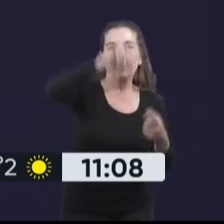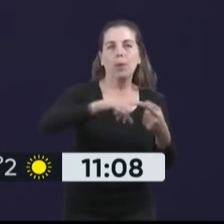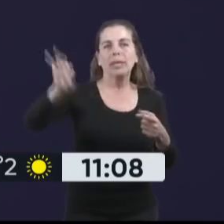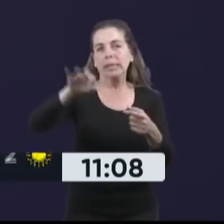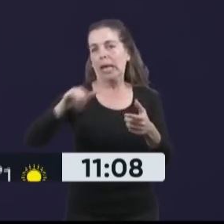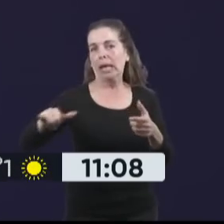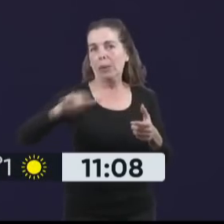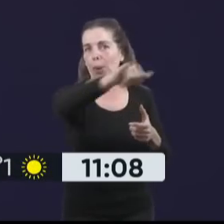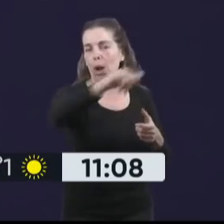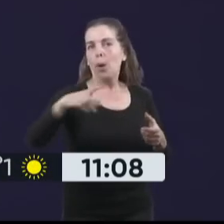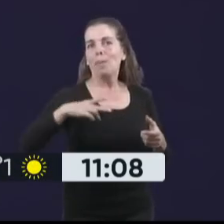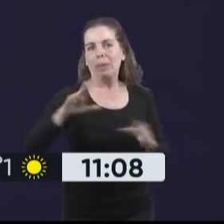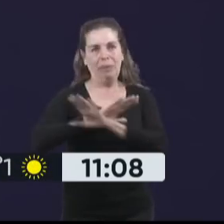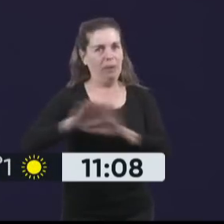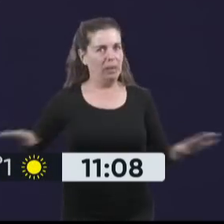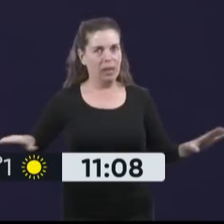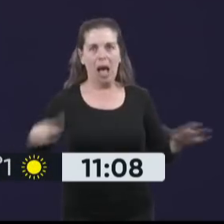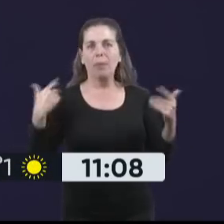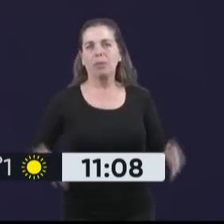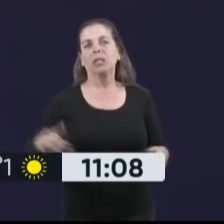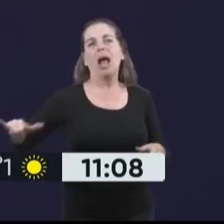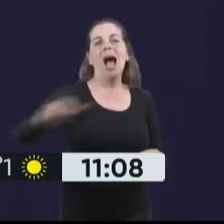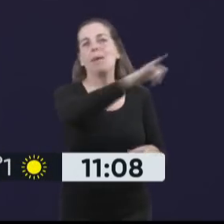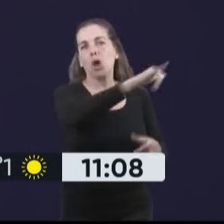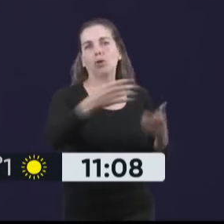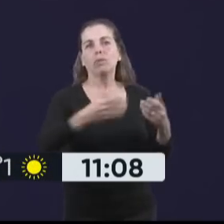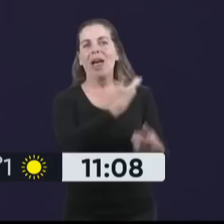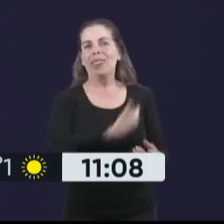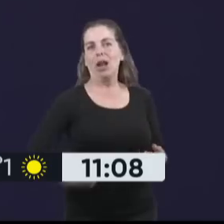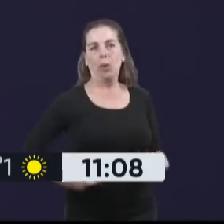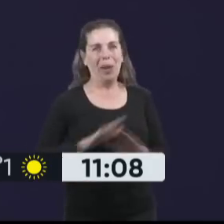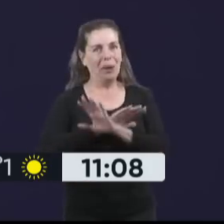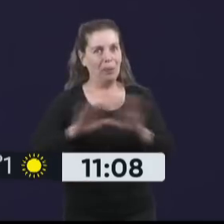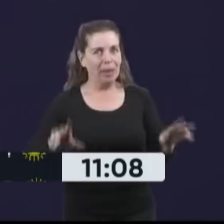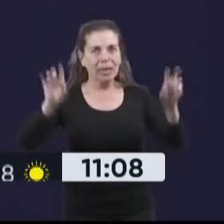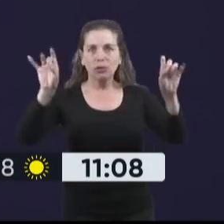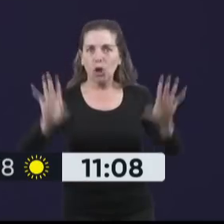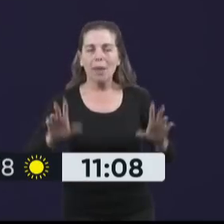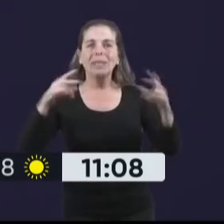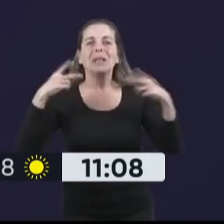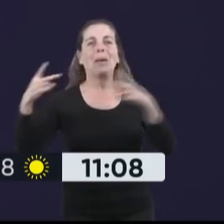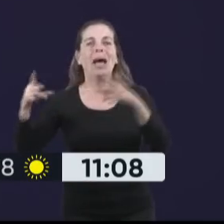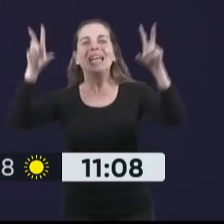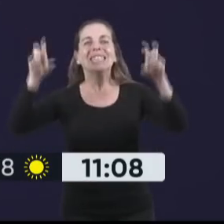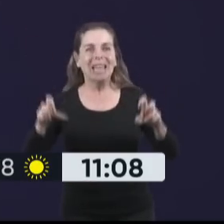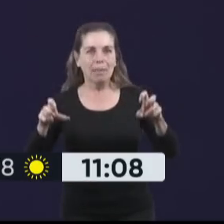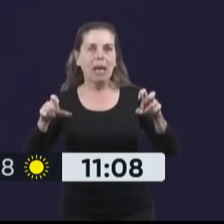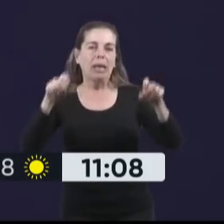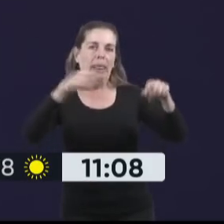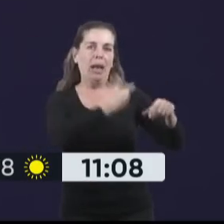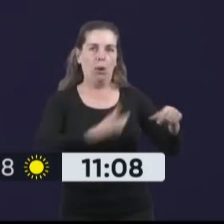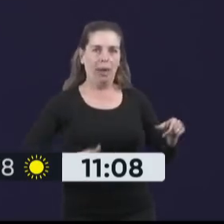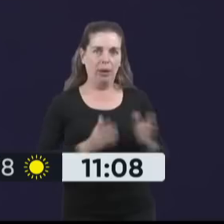para cualquier otra actividad por fuera de la agenda pública. Jaime, si me hace silencio, te lo voy a